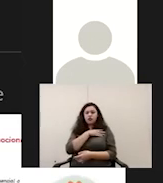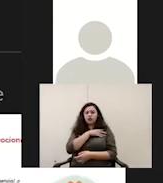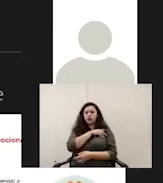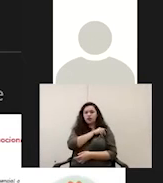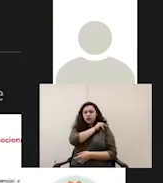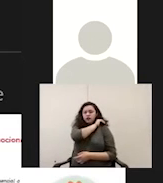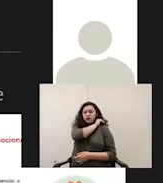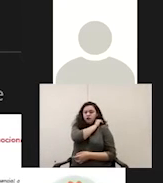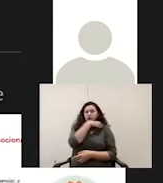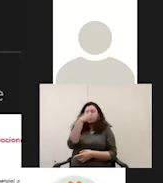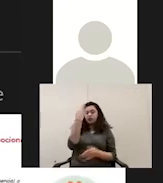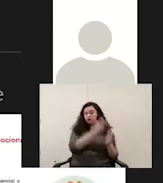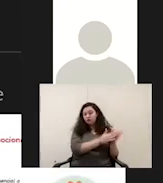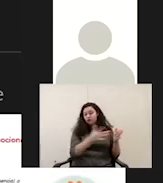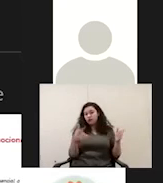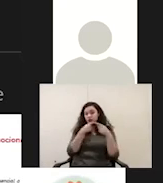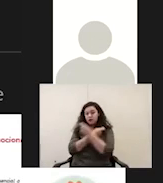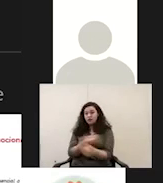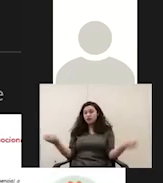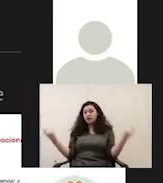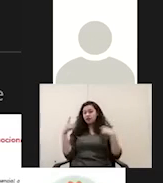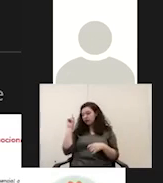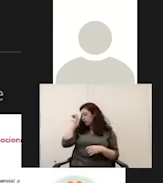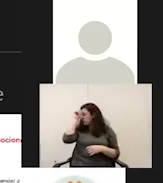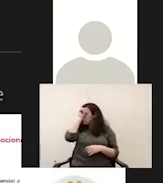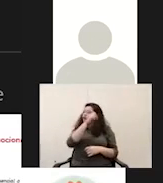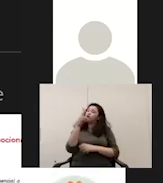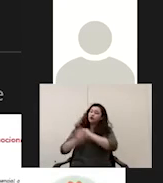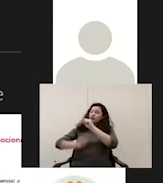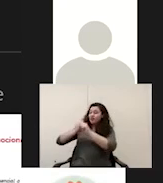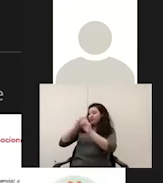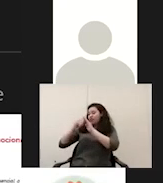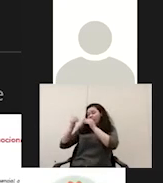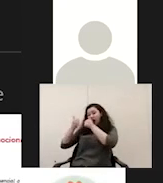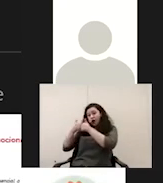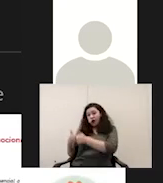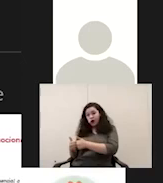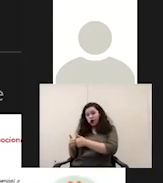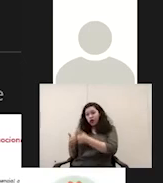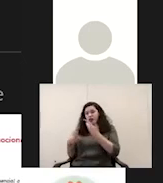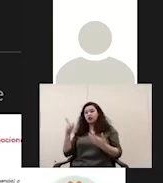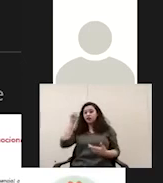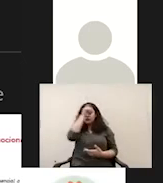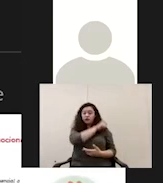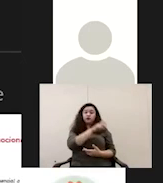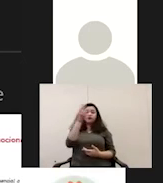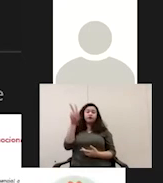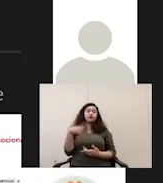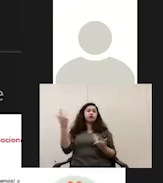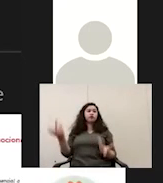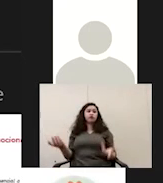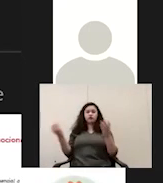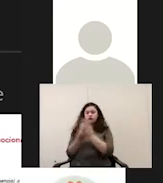bien complicado todos los niños en general. Llevan 2 años confinados, ha sido muy complicado para ellos las clases